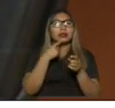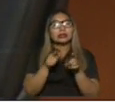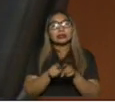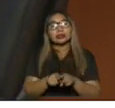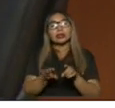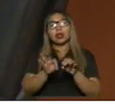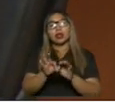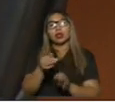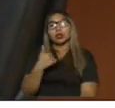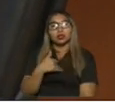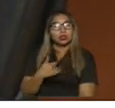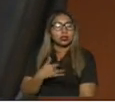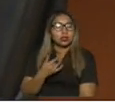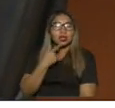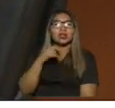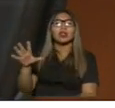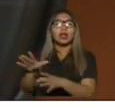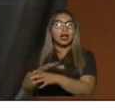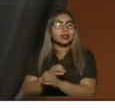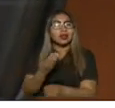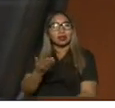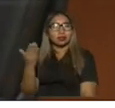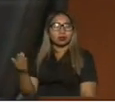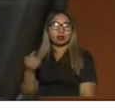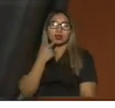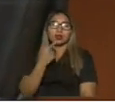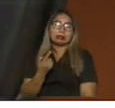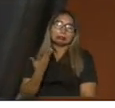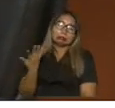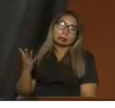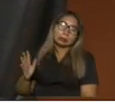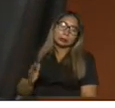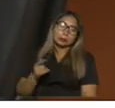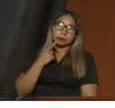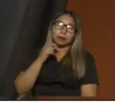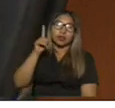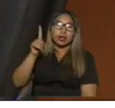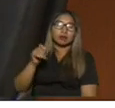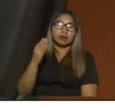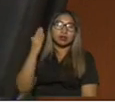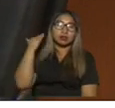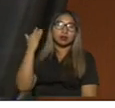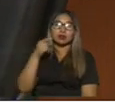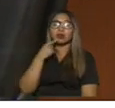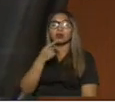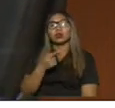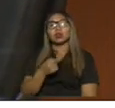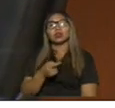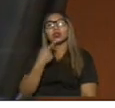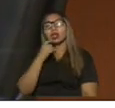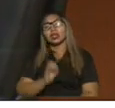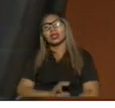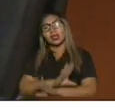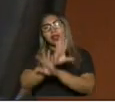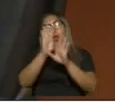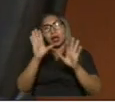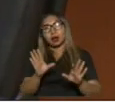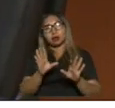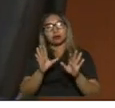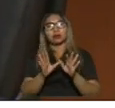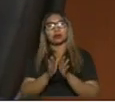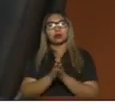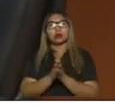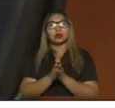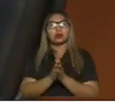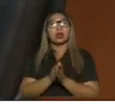sienten en la capacidad de hacerlo. Y lamentablemente, al menos al mes pasado, las estadísticas lo comprueban claramente. Vendrán